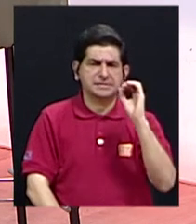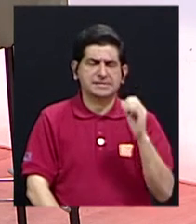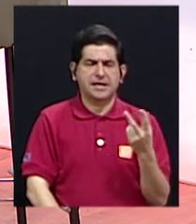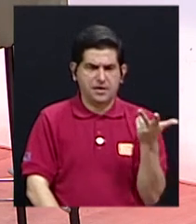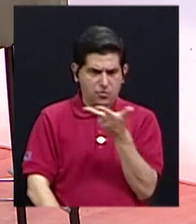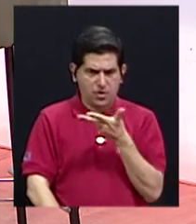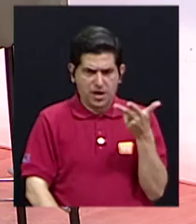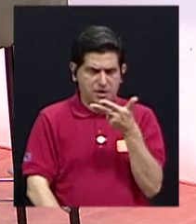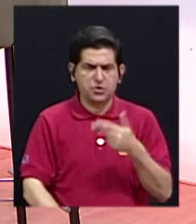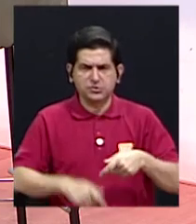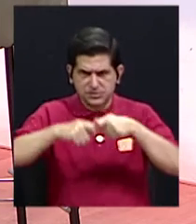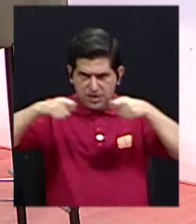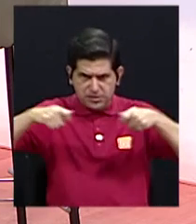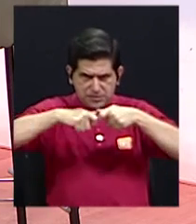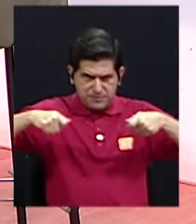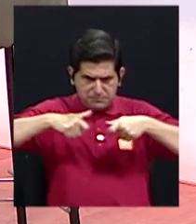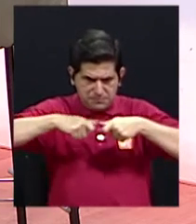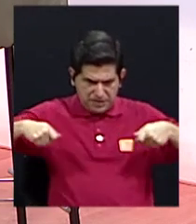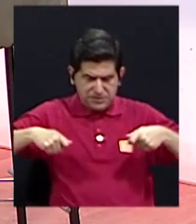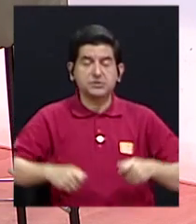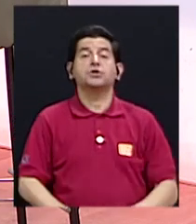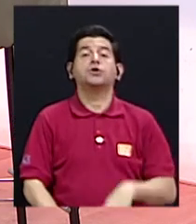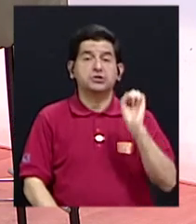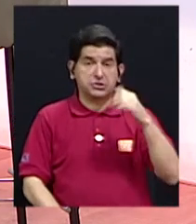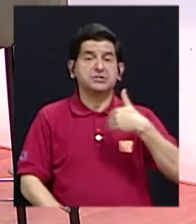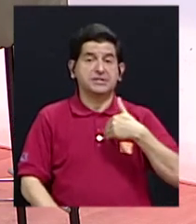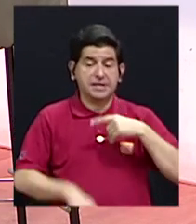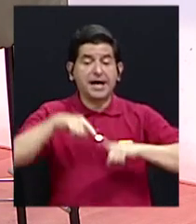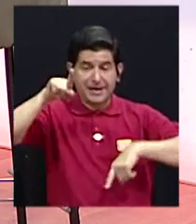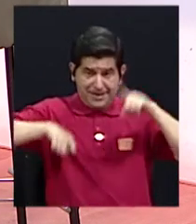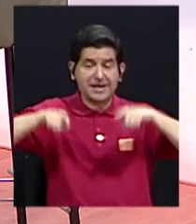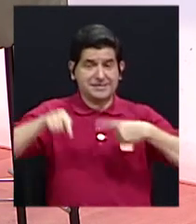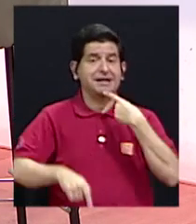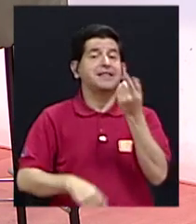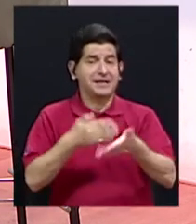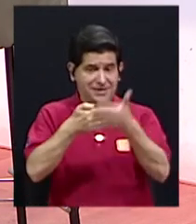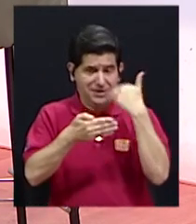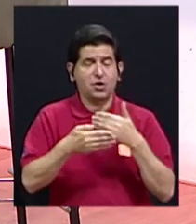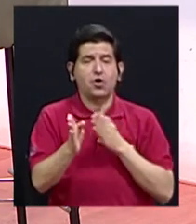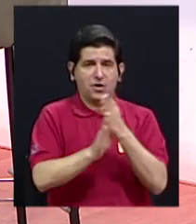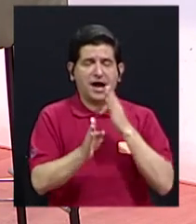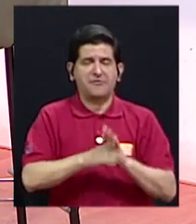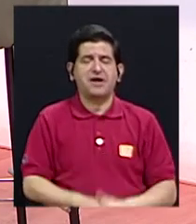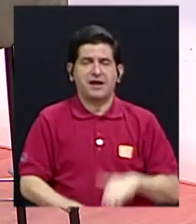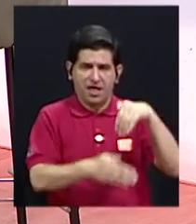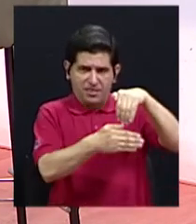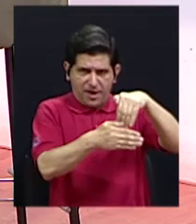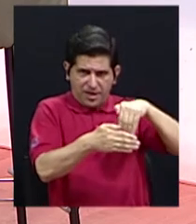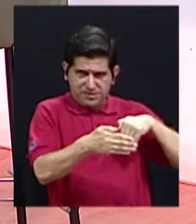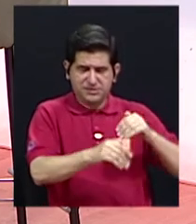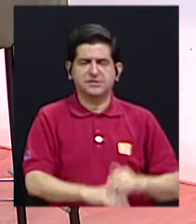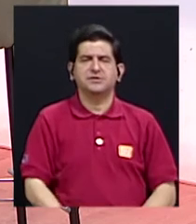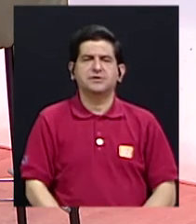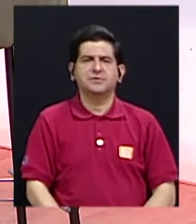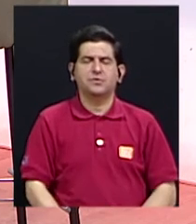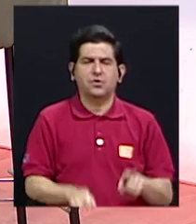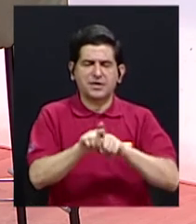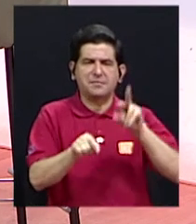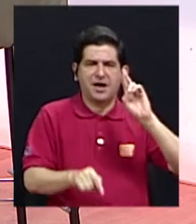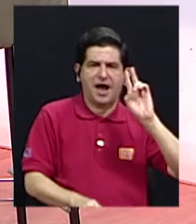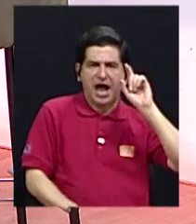que son los que medimos para entre esas y esta estadística que ya se lo mencionó la carrera de archivística la carrera de